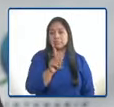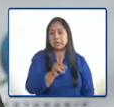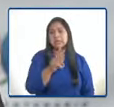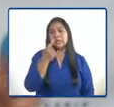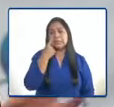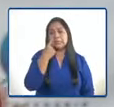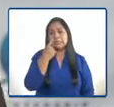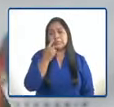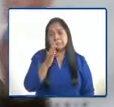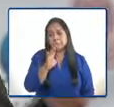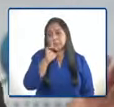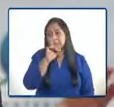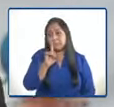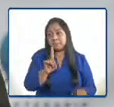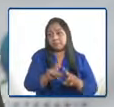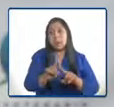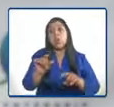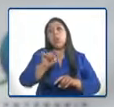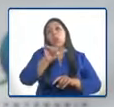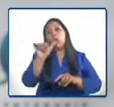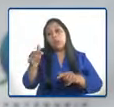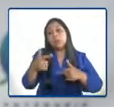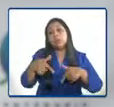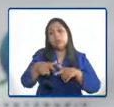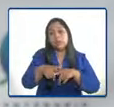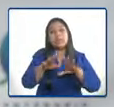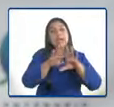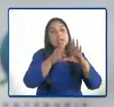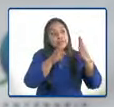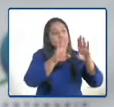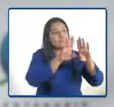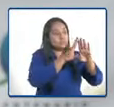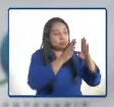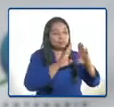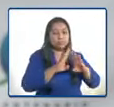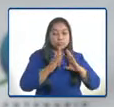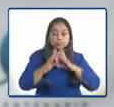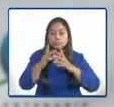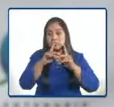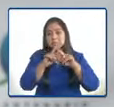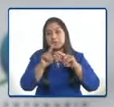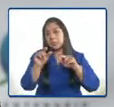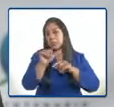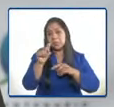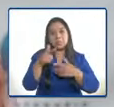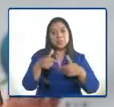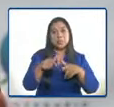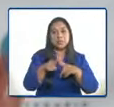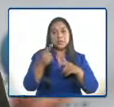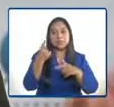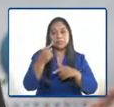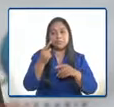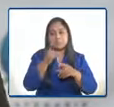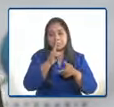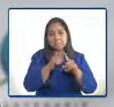tener otros lugares, vamos a seguir abriendo, vamos a abrir dentro de muy poco otro centro, como la buena noticia que a fin de año